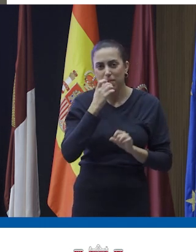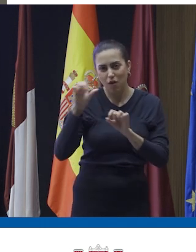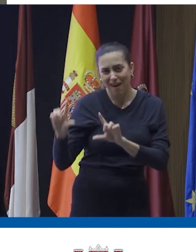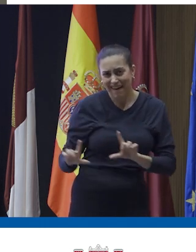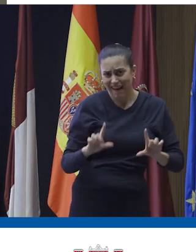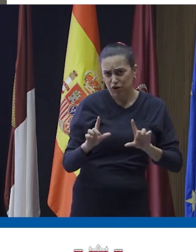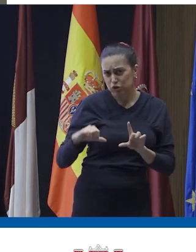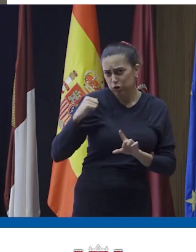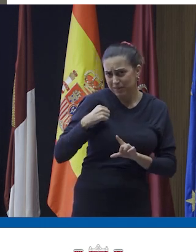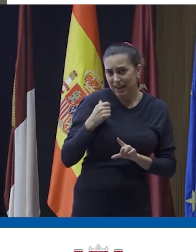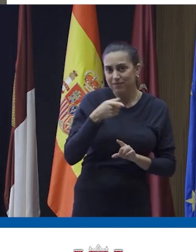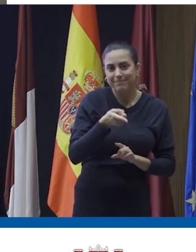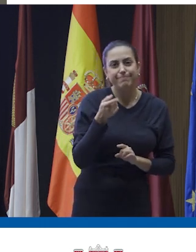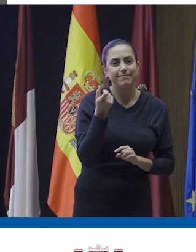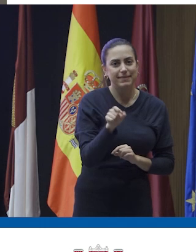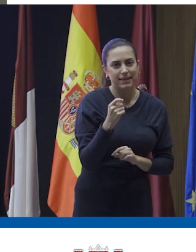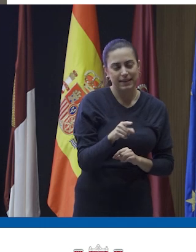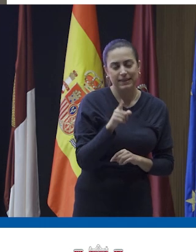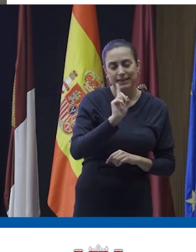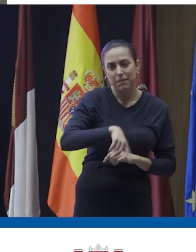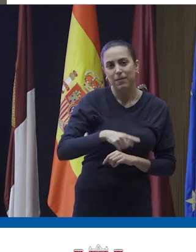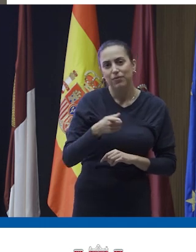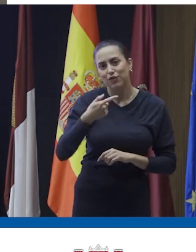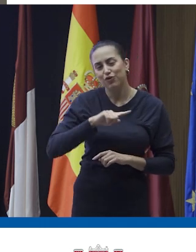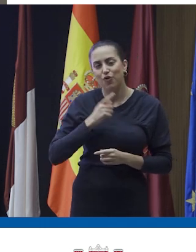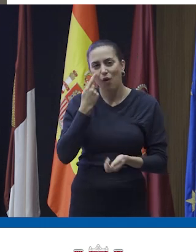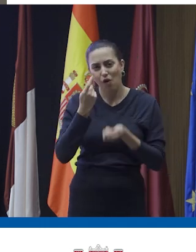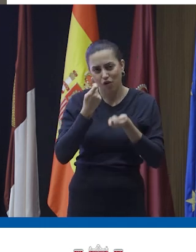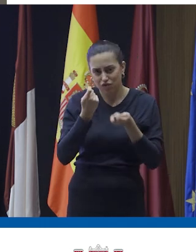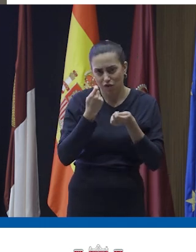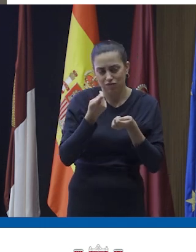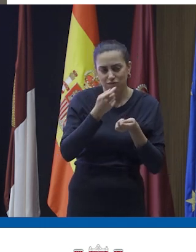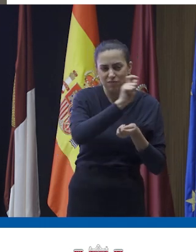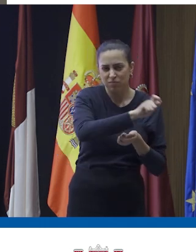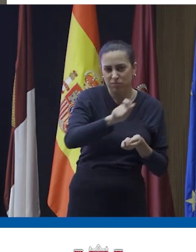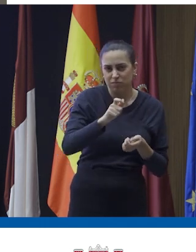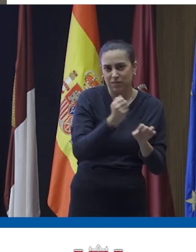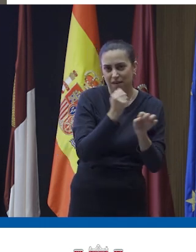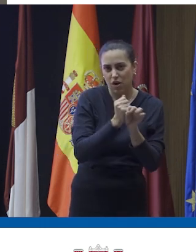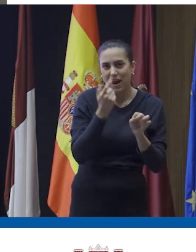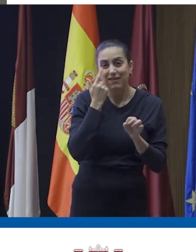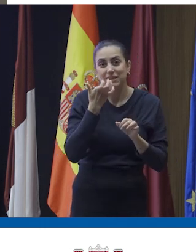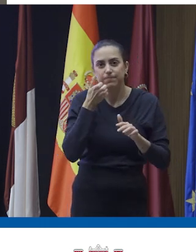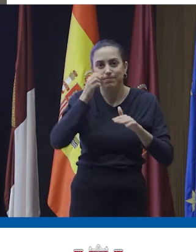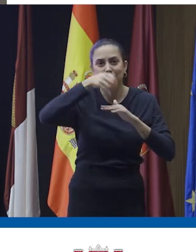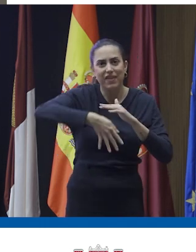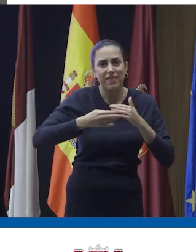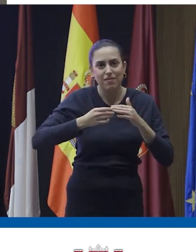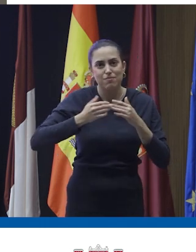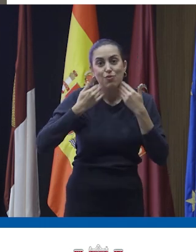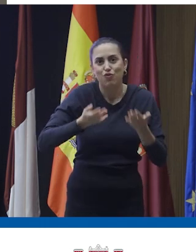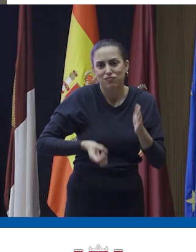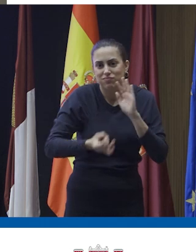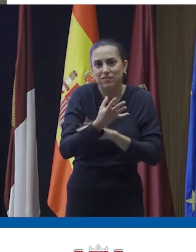eso como en el hospital, pues también tenemos que hacerles controles habituales para ver si producen una catarata precoz. Y bueno, como